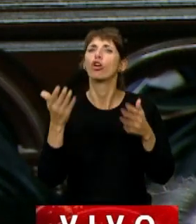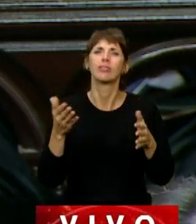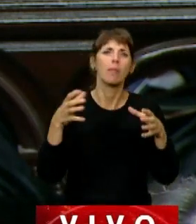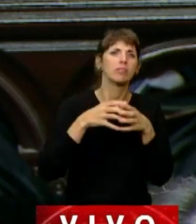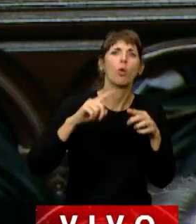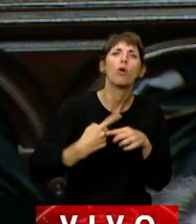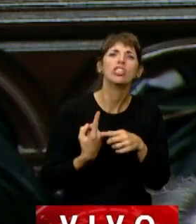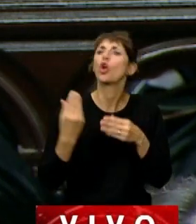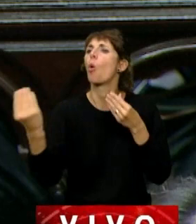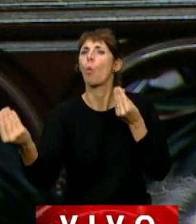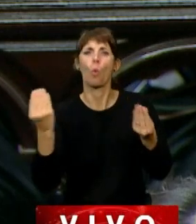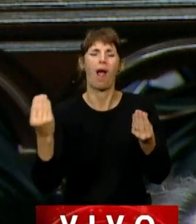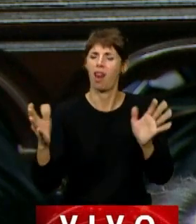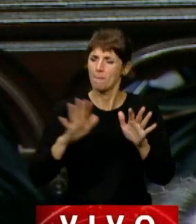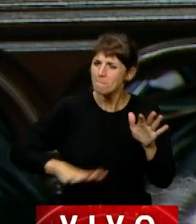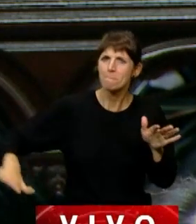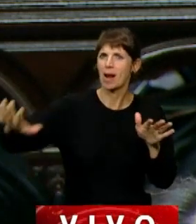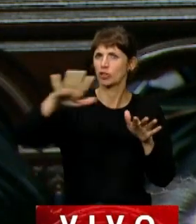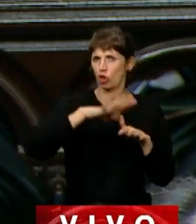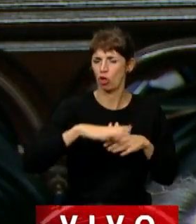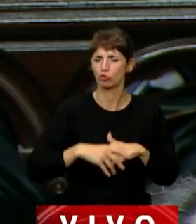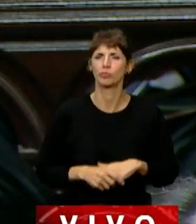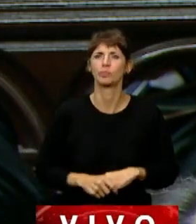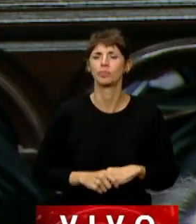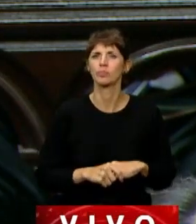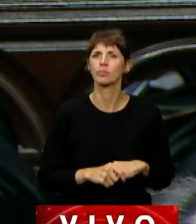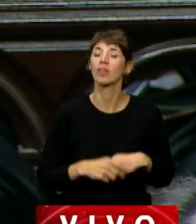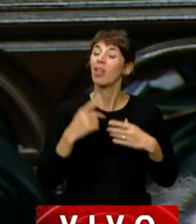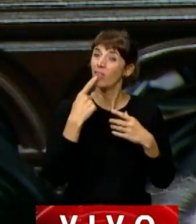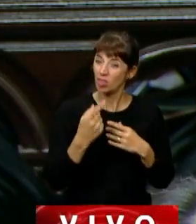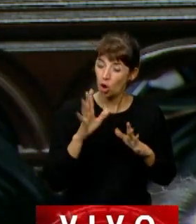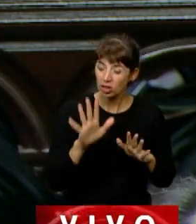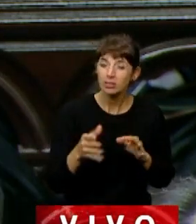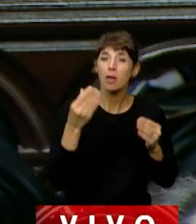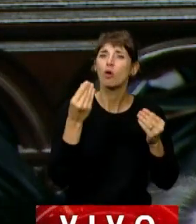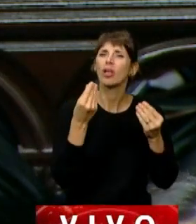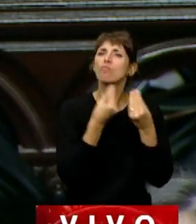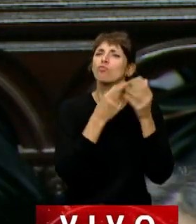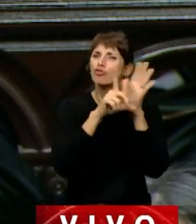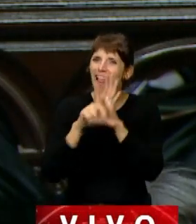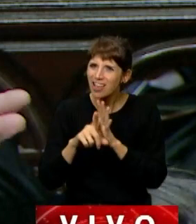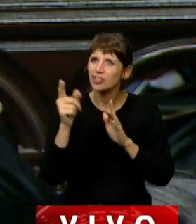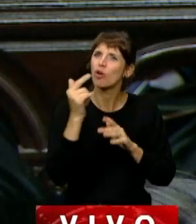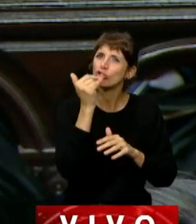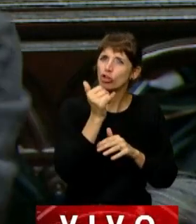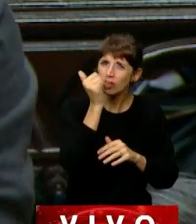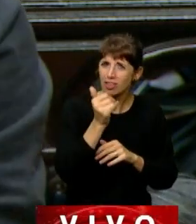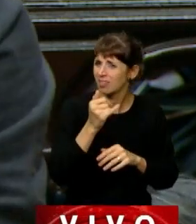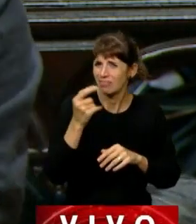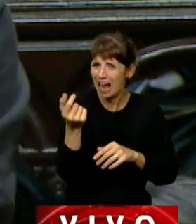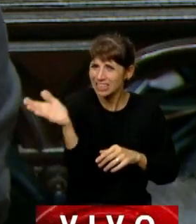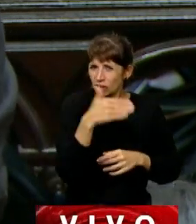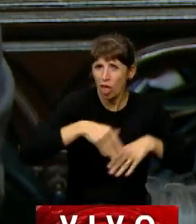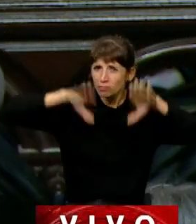los partidos a los cuales nosotros escribamos. Lo digo porque muchas de las leyes que usted enumeró o fueron prácticamente unánimes